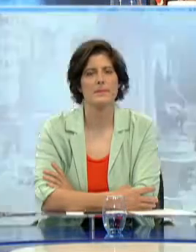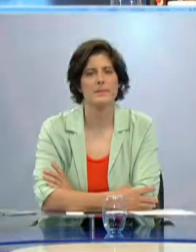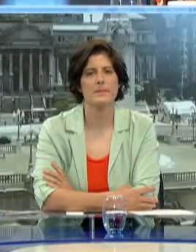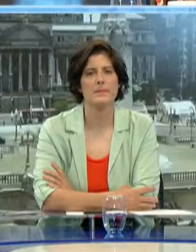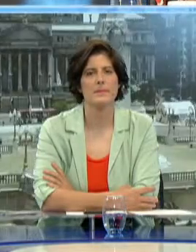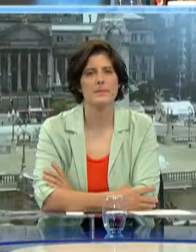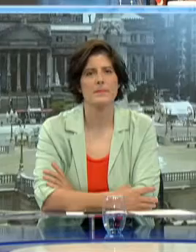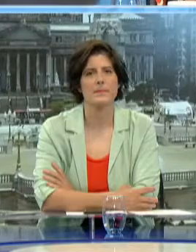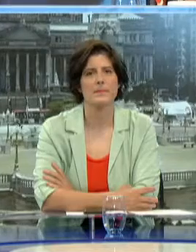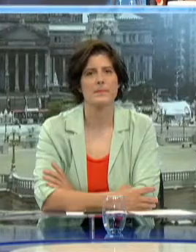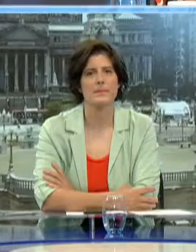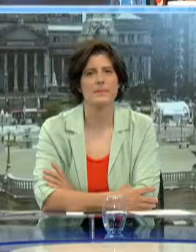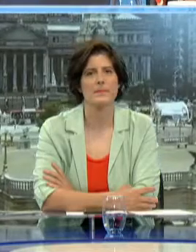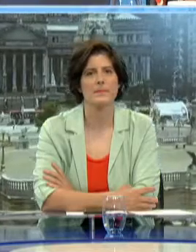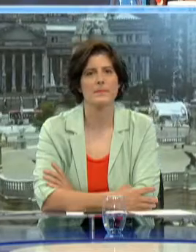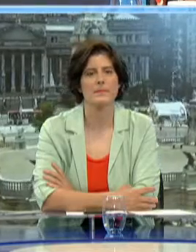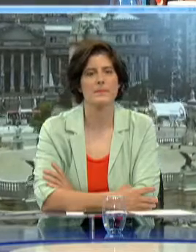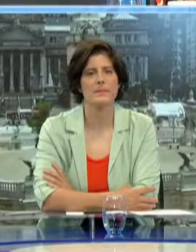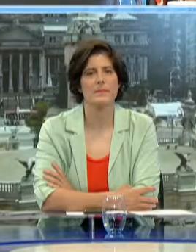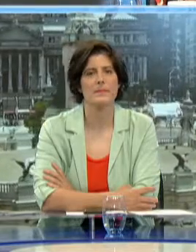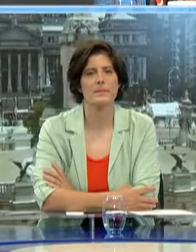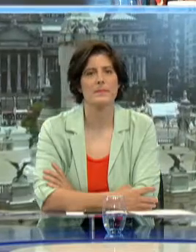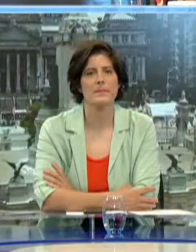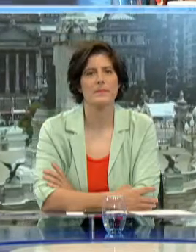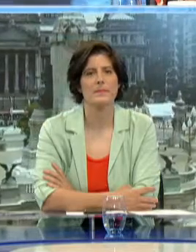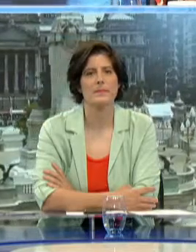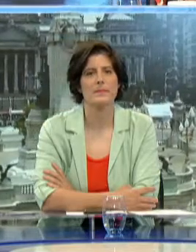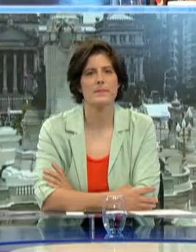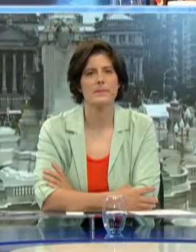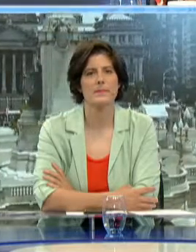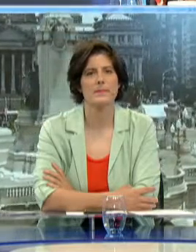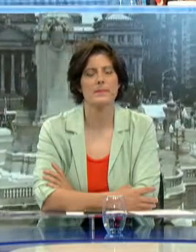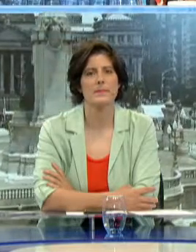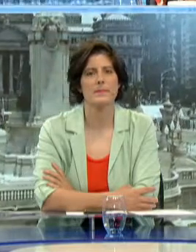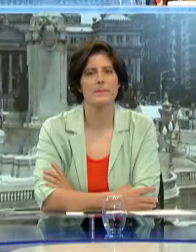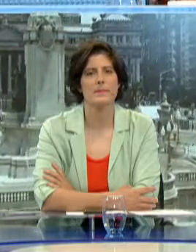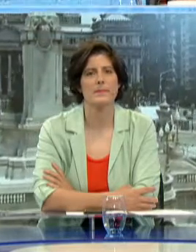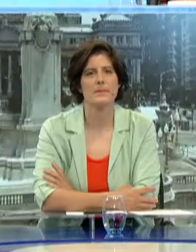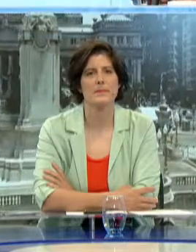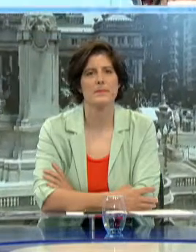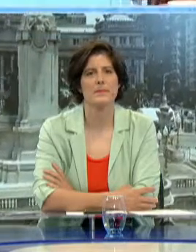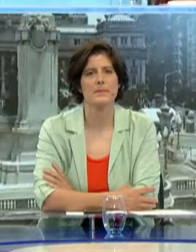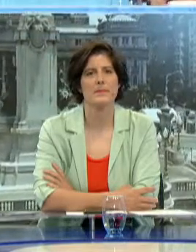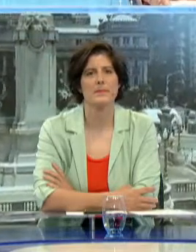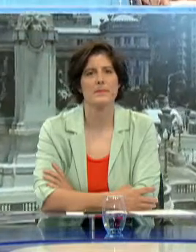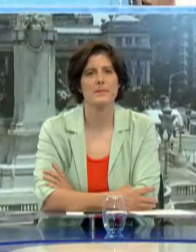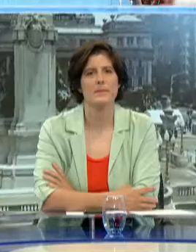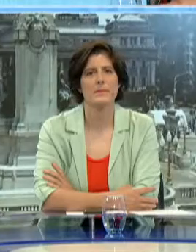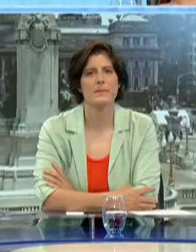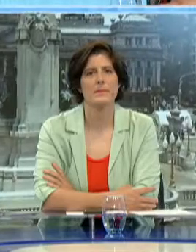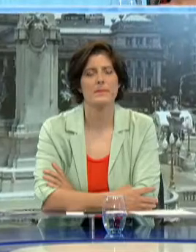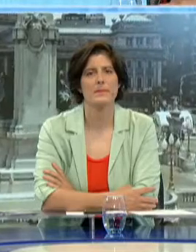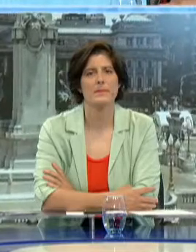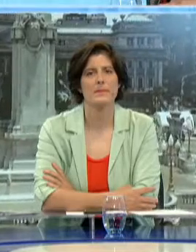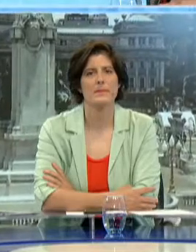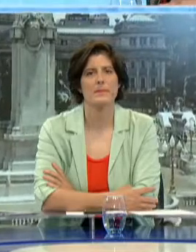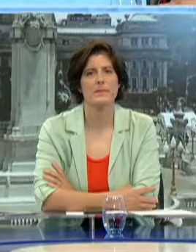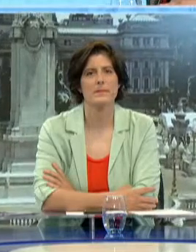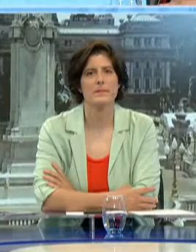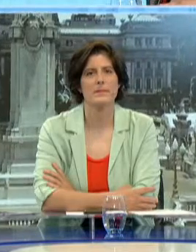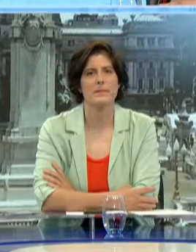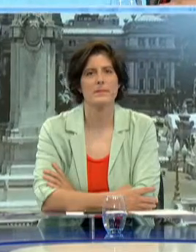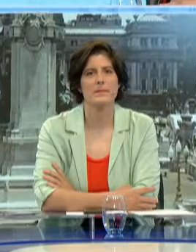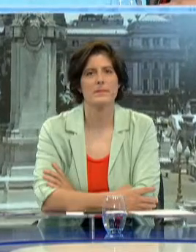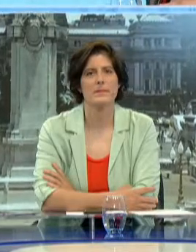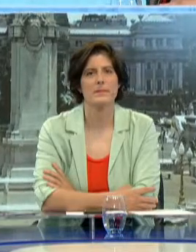más ni menos que evitar que aquellas empresas que tienen ubicación en